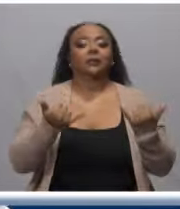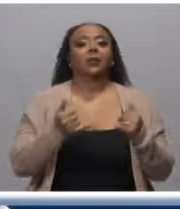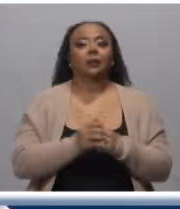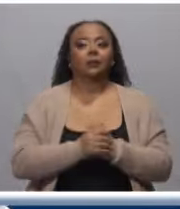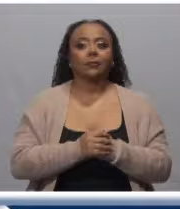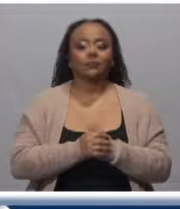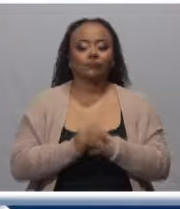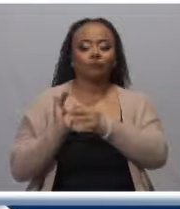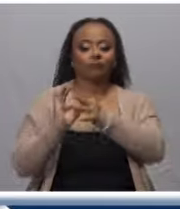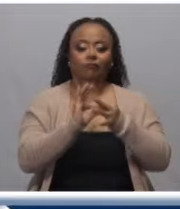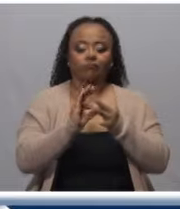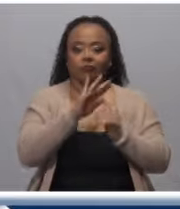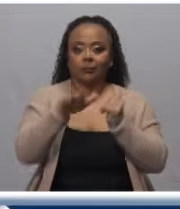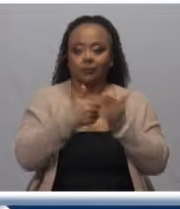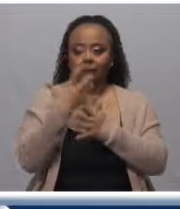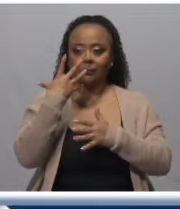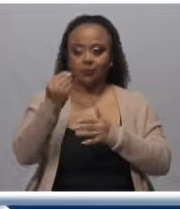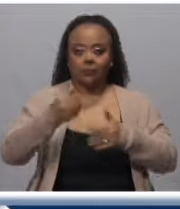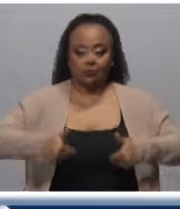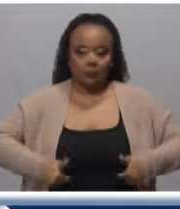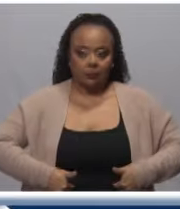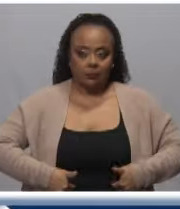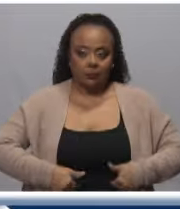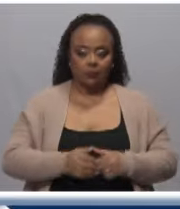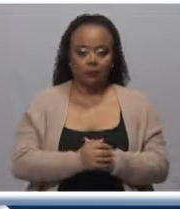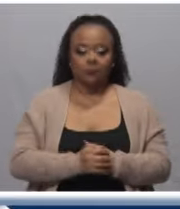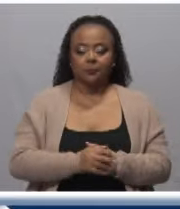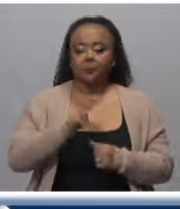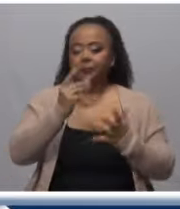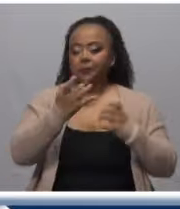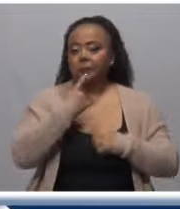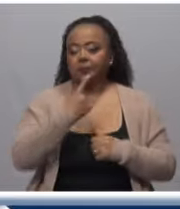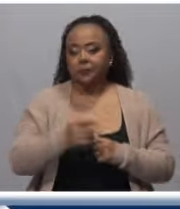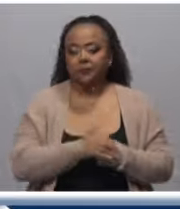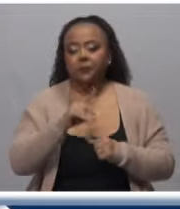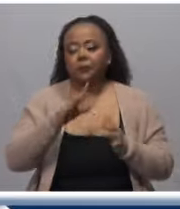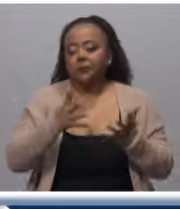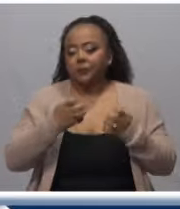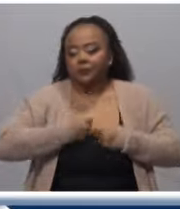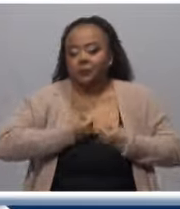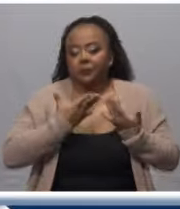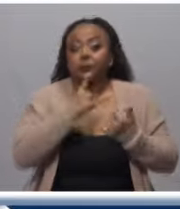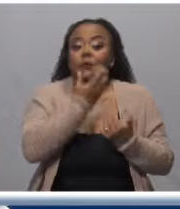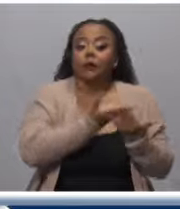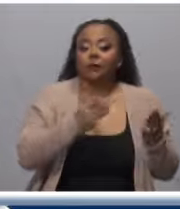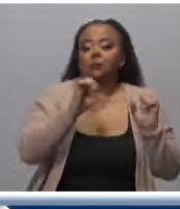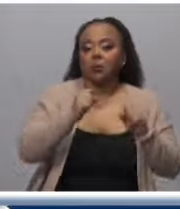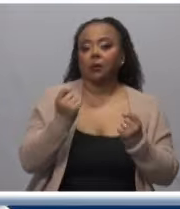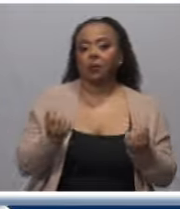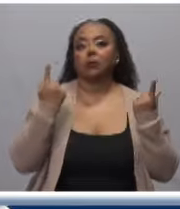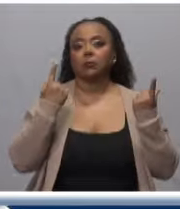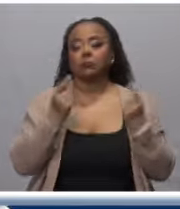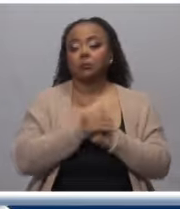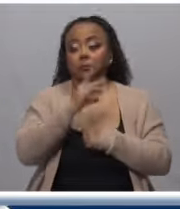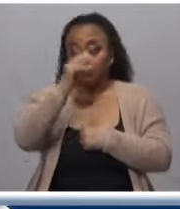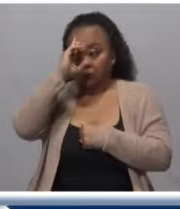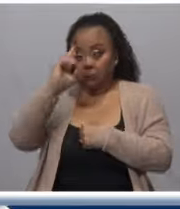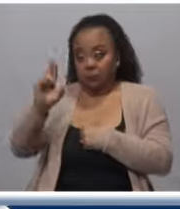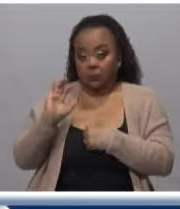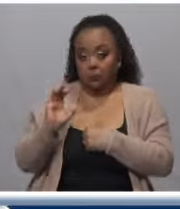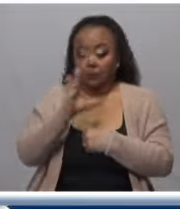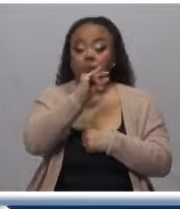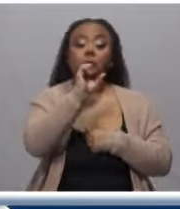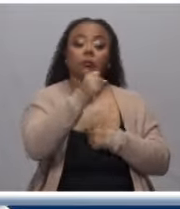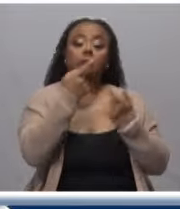están alrededor de todo lo que es la salida del técnico que no se quiera decir que no se quiera expresar pues es una cosa y se puede entender pero de que sí